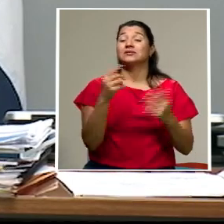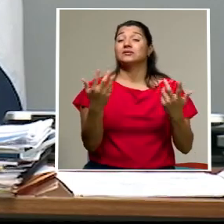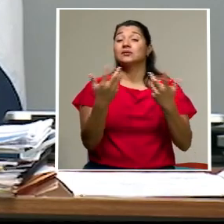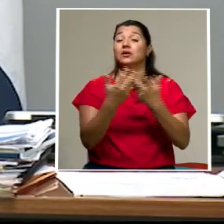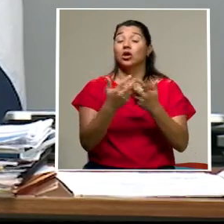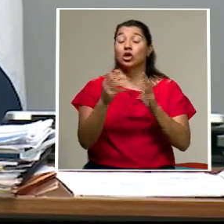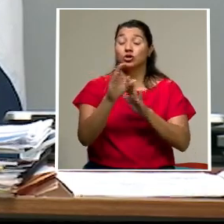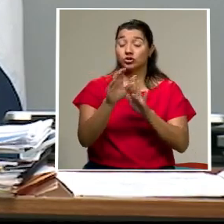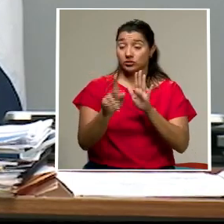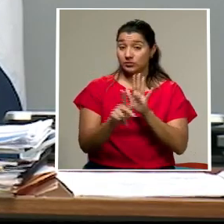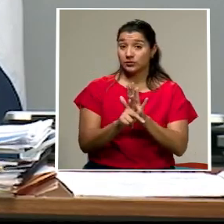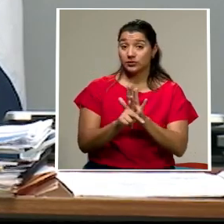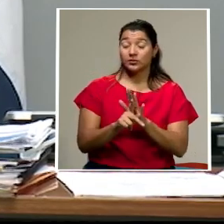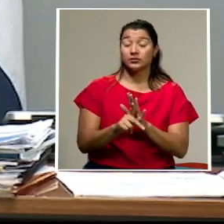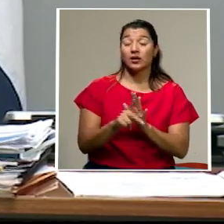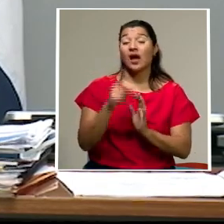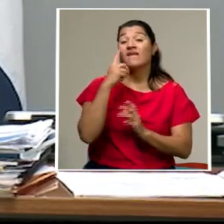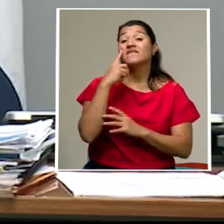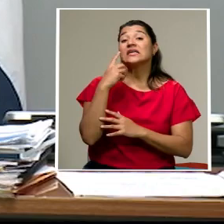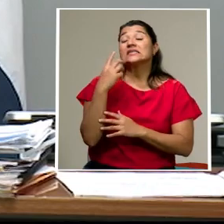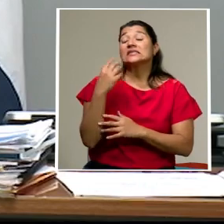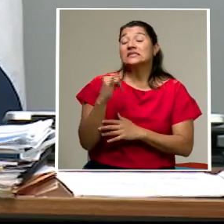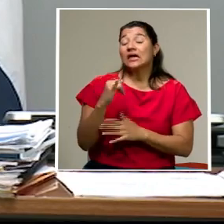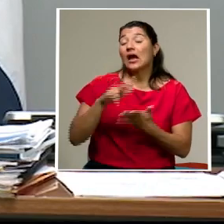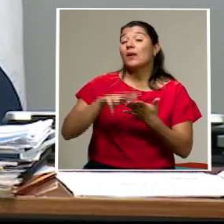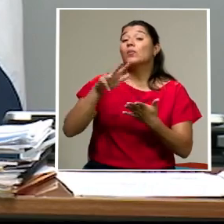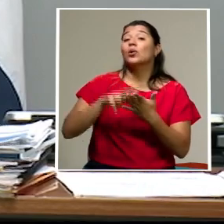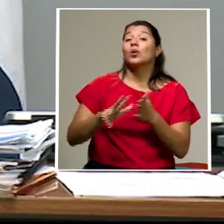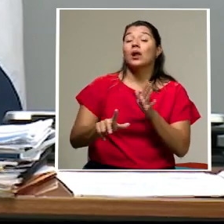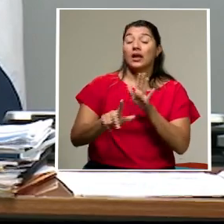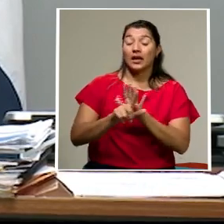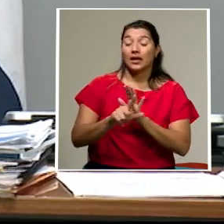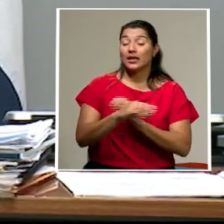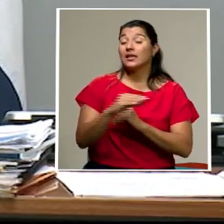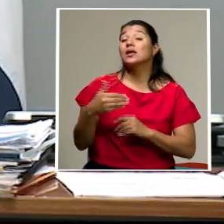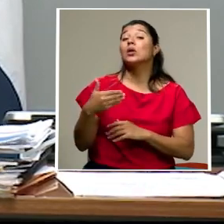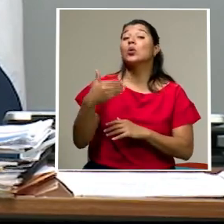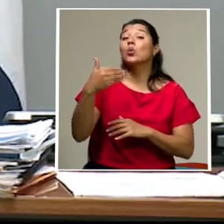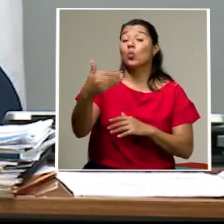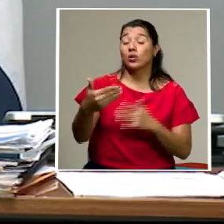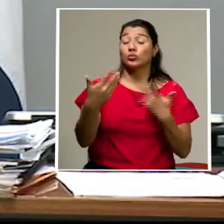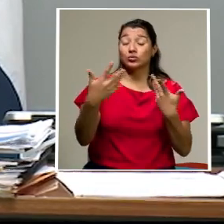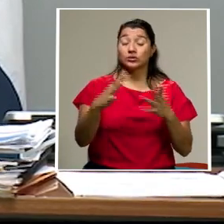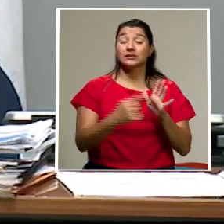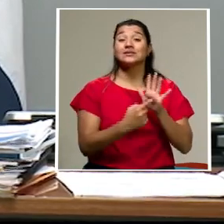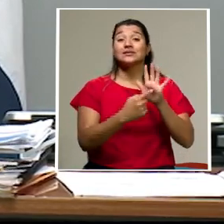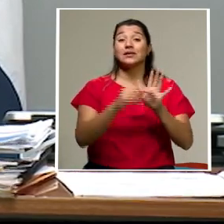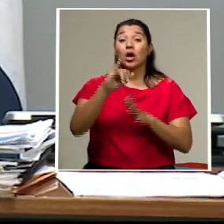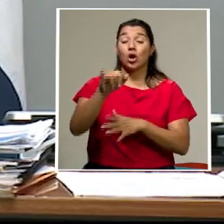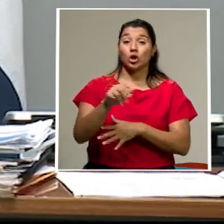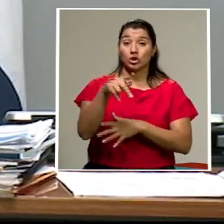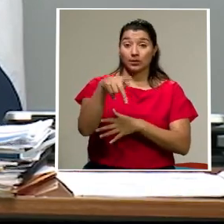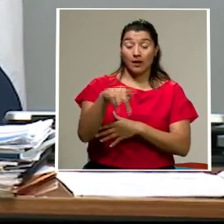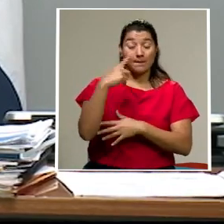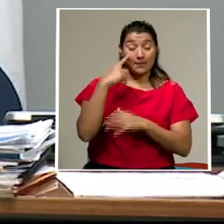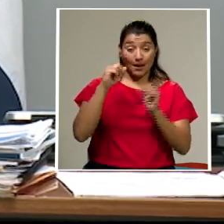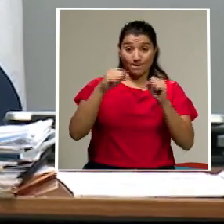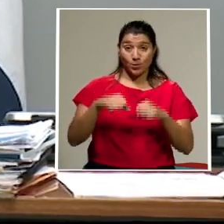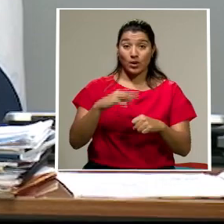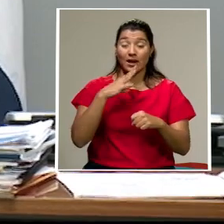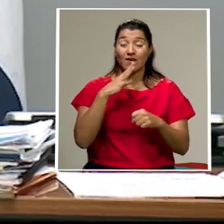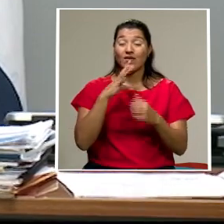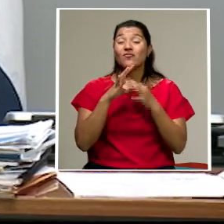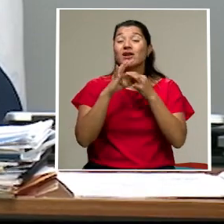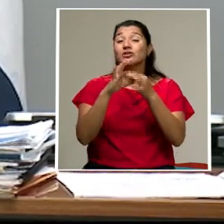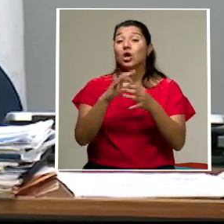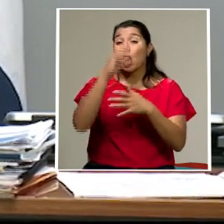si se aprueba esta ley y cuando se lleve finalmente a la sala constitucional. Pero para hablar un poco más de la